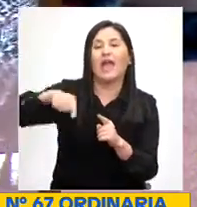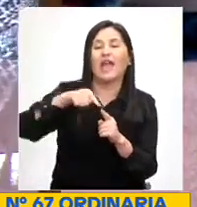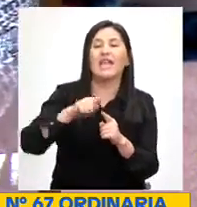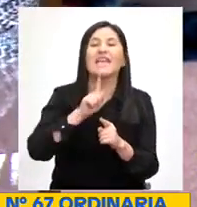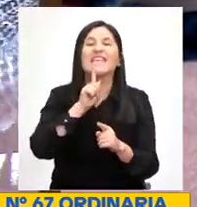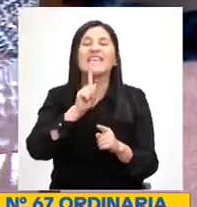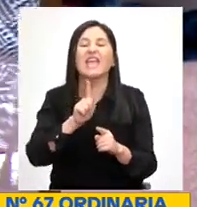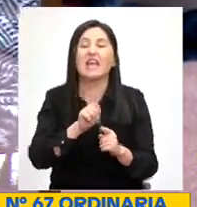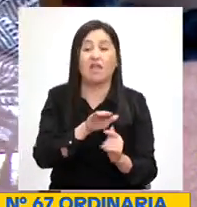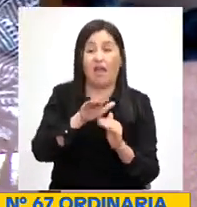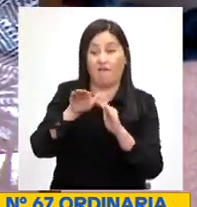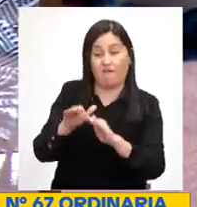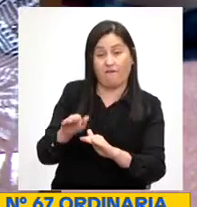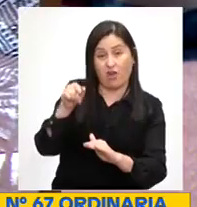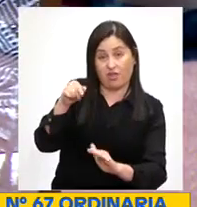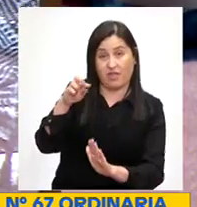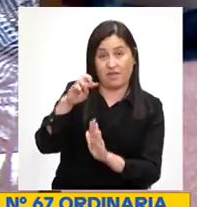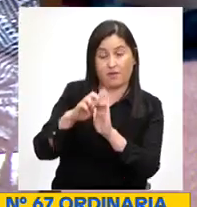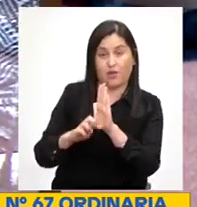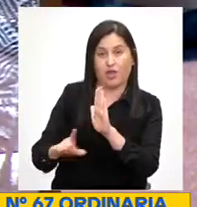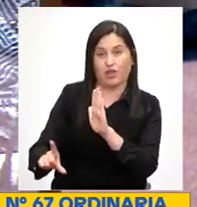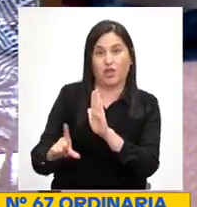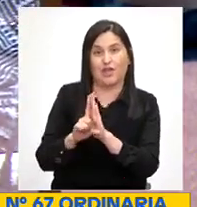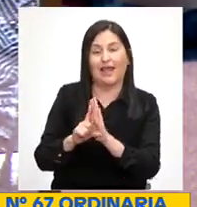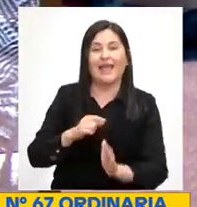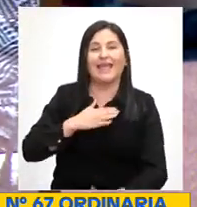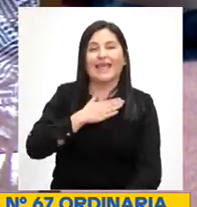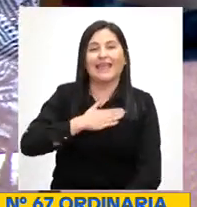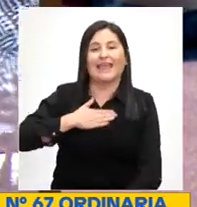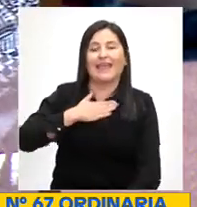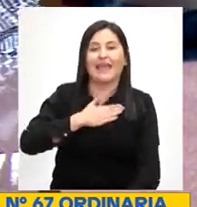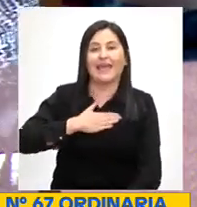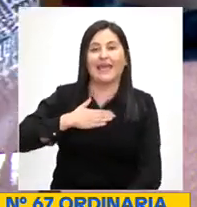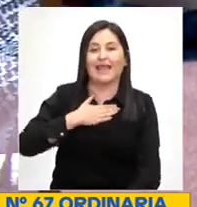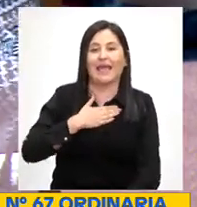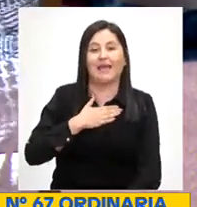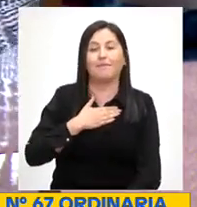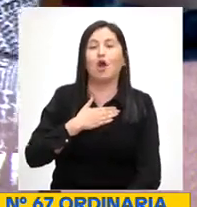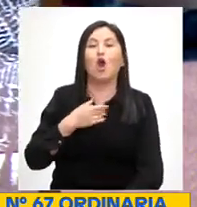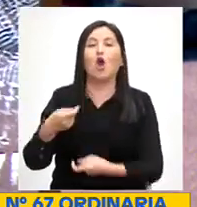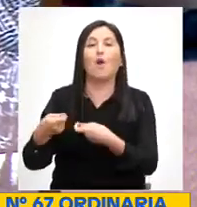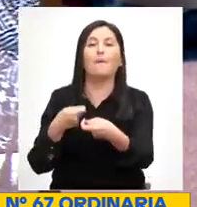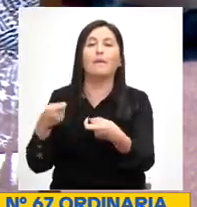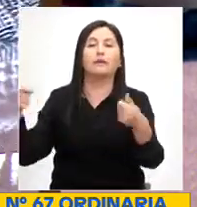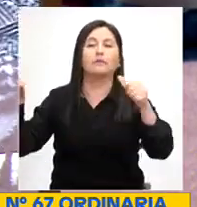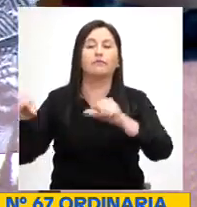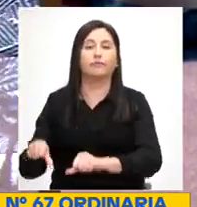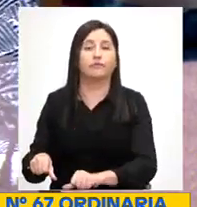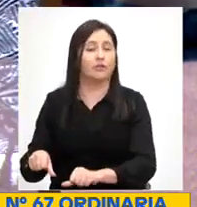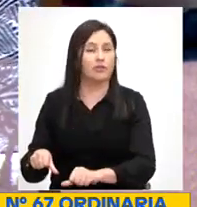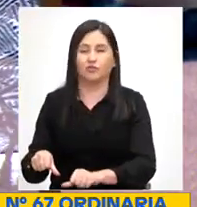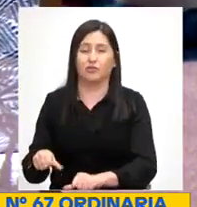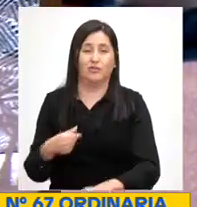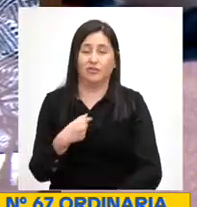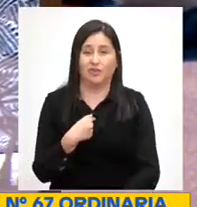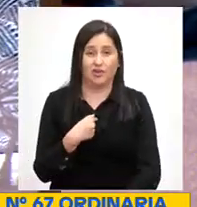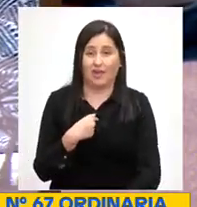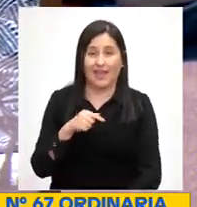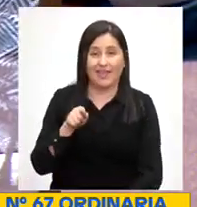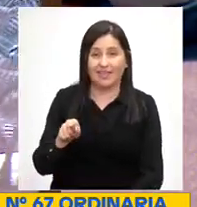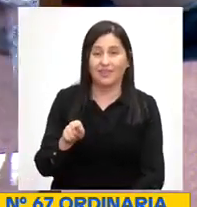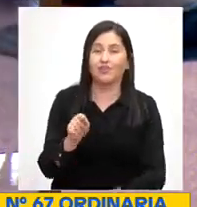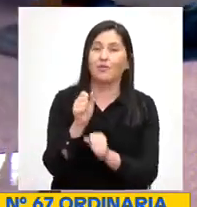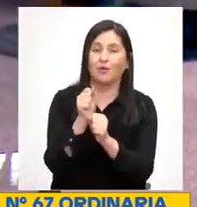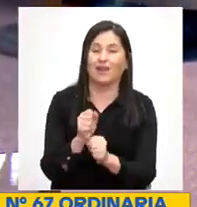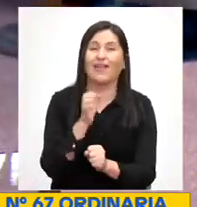favor de este proyecto de ley queremos ahogar el comercio yo en esa lógica podría decir